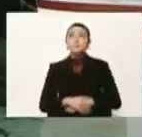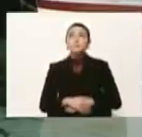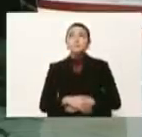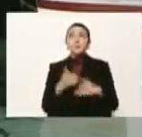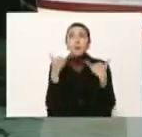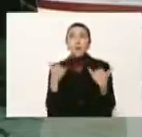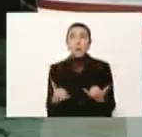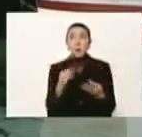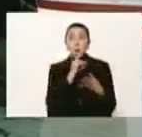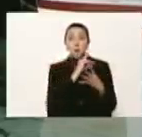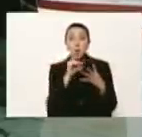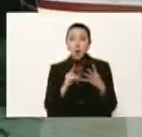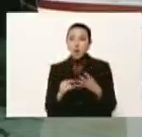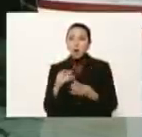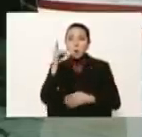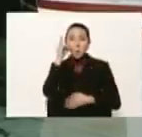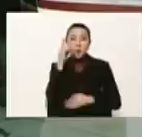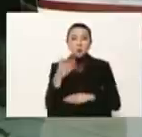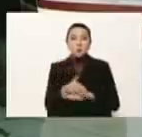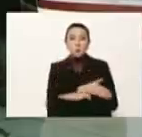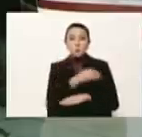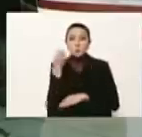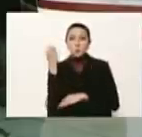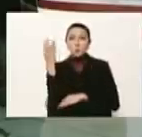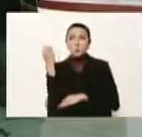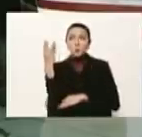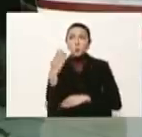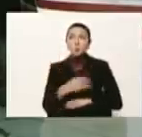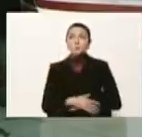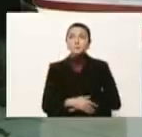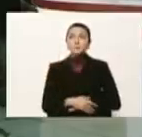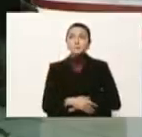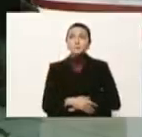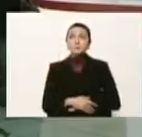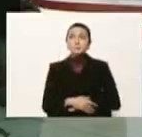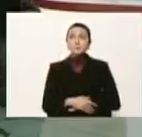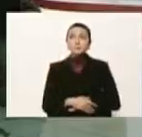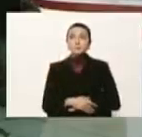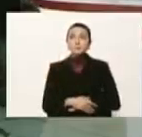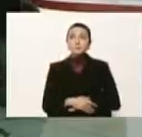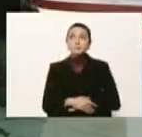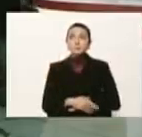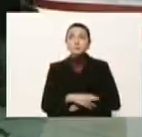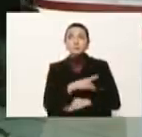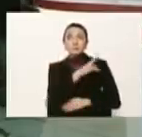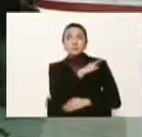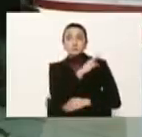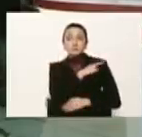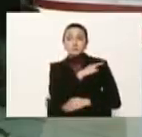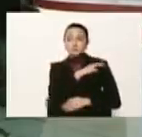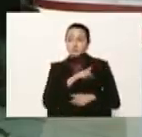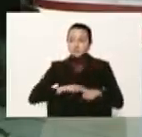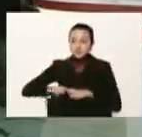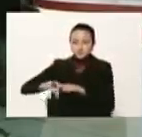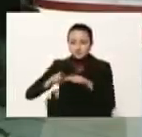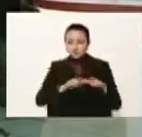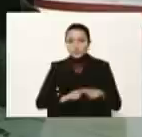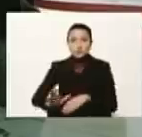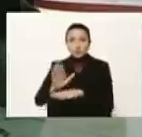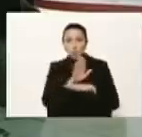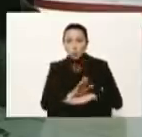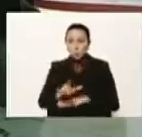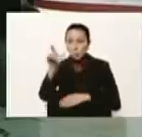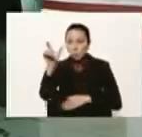solo minutos por la vicepresidenta ejecutiva de la República, Delcy Rodríguez, y la vicepresidenta sectorial de Seguridad Ciudadana, la